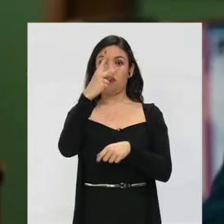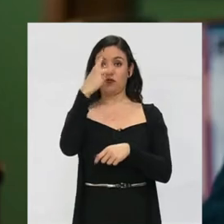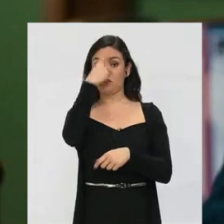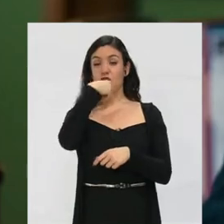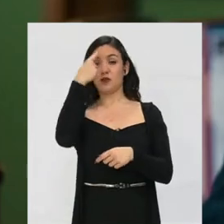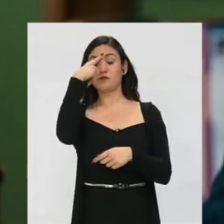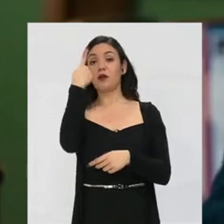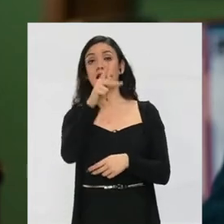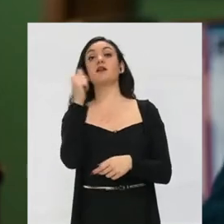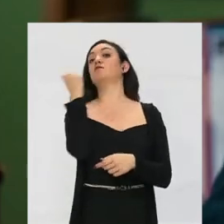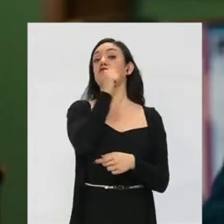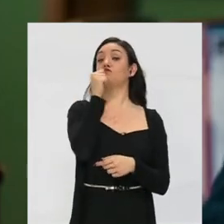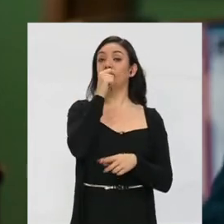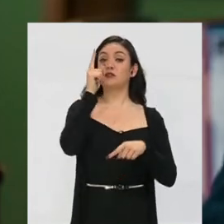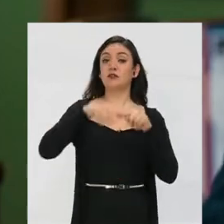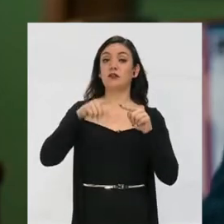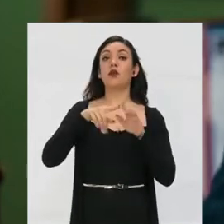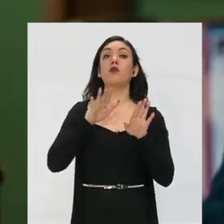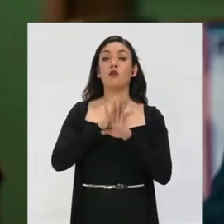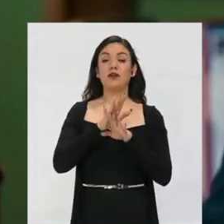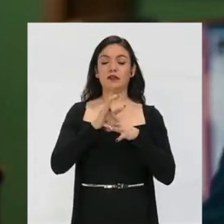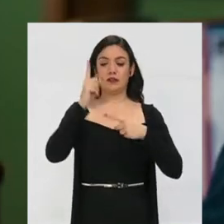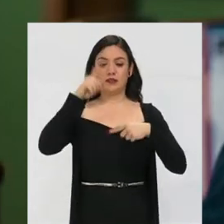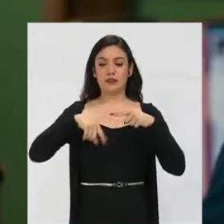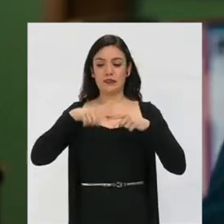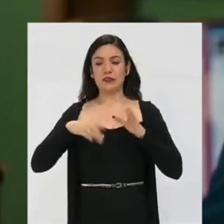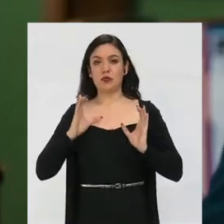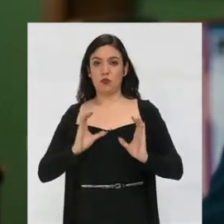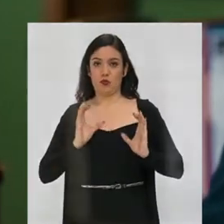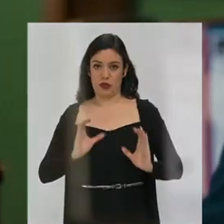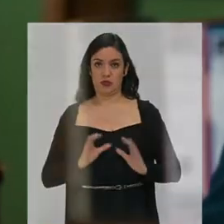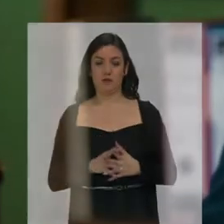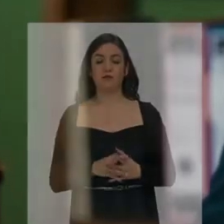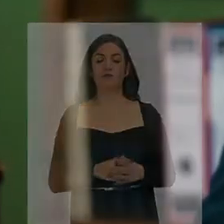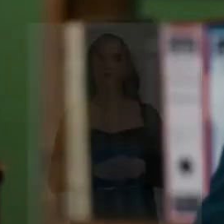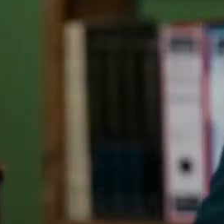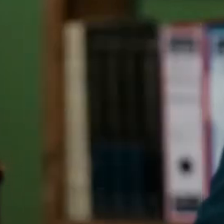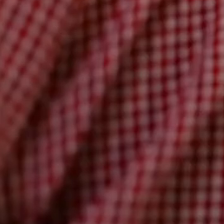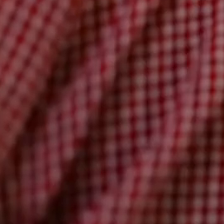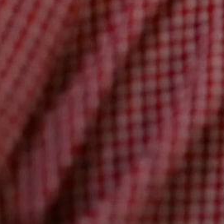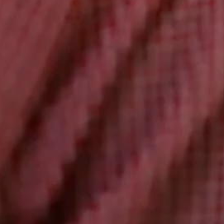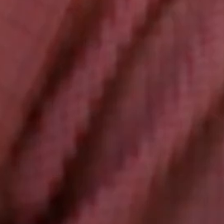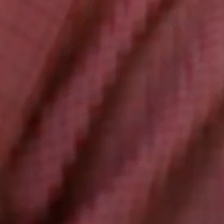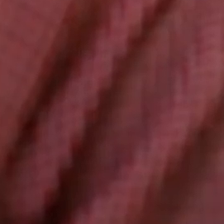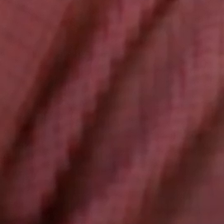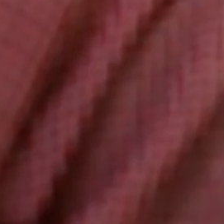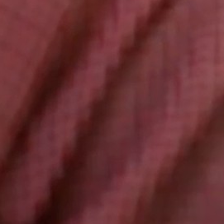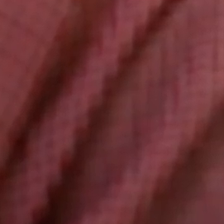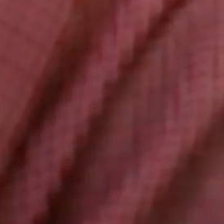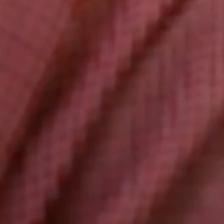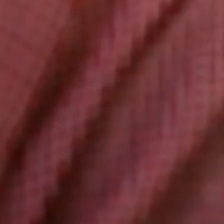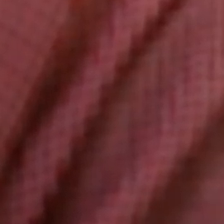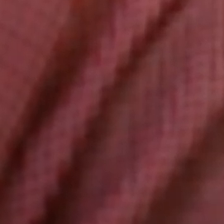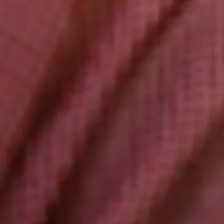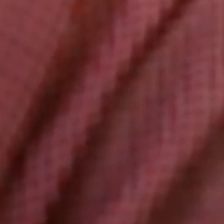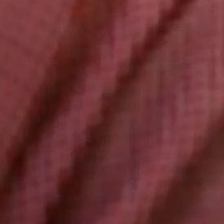primeras 72 horas para la desintoxicación de la sustancia psicoactiva que están consumiendo.